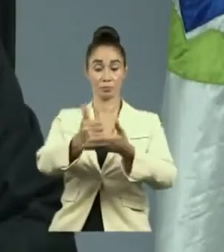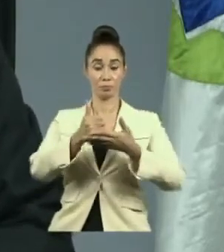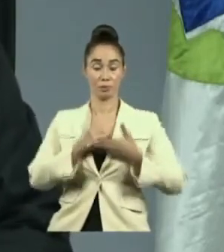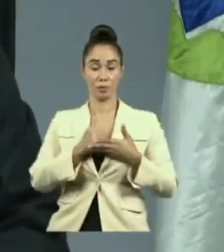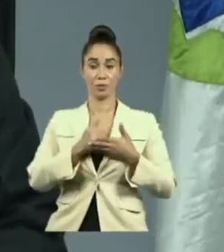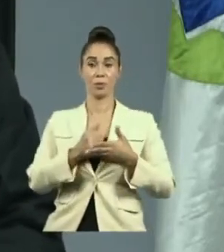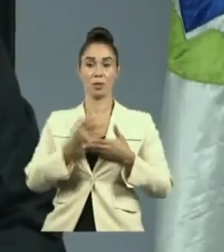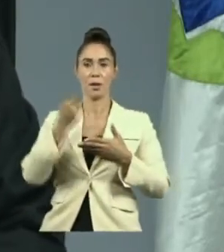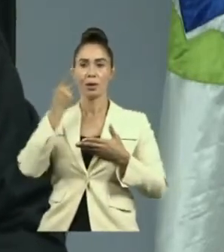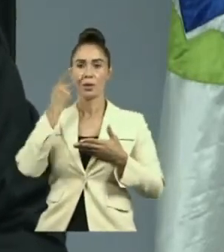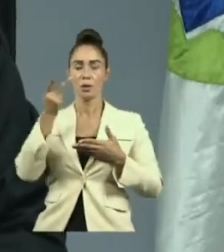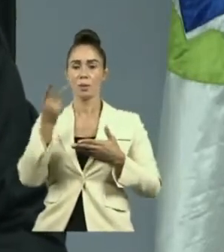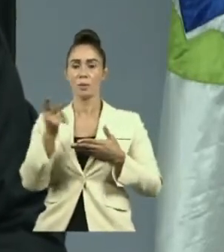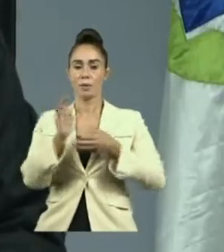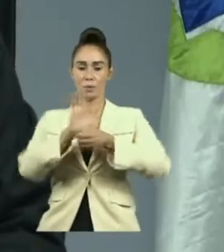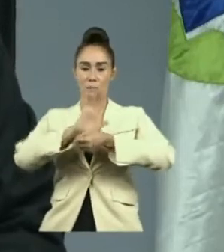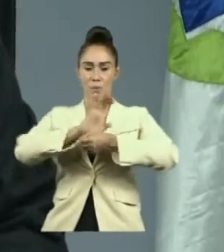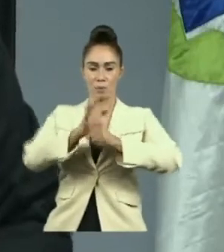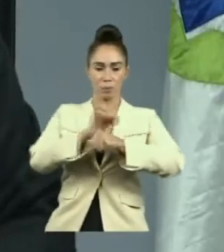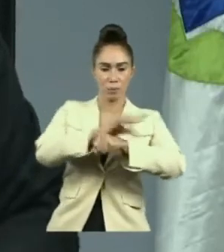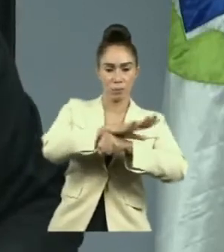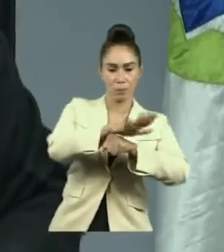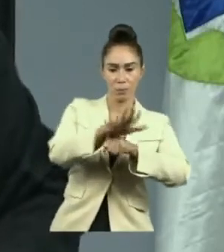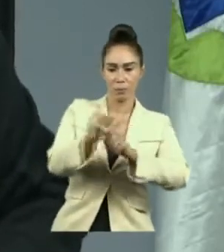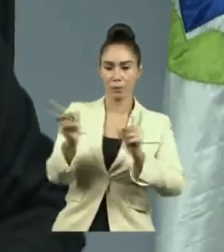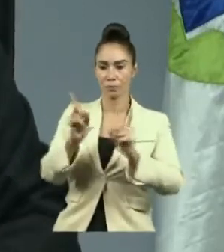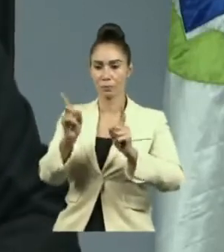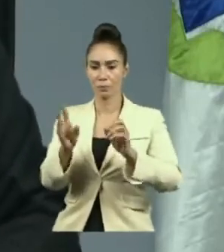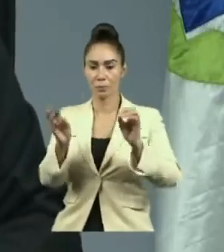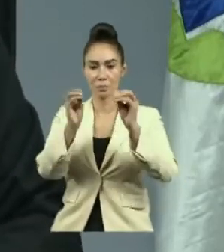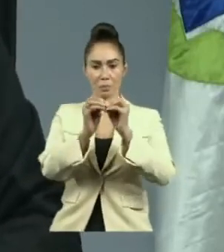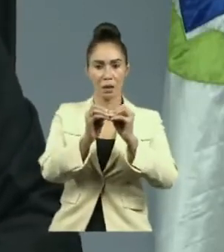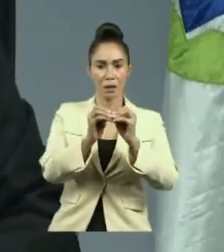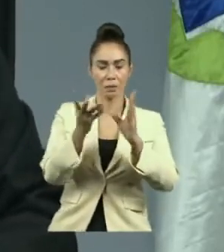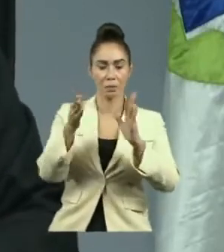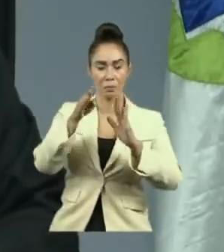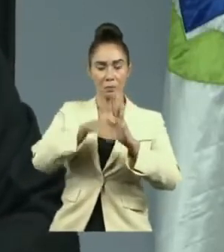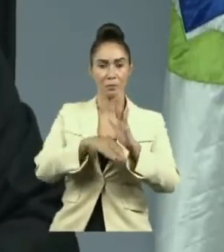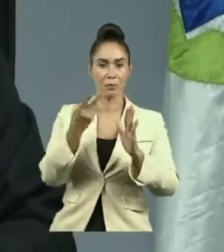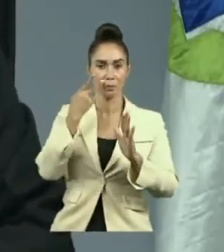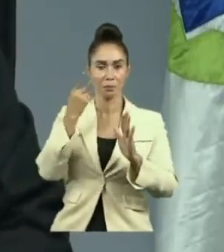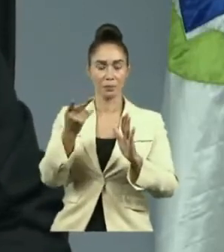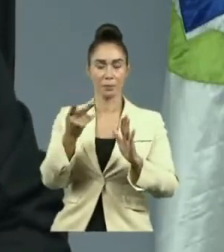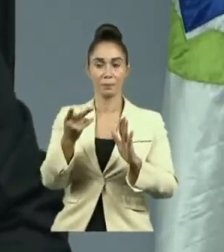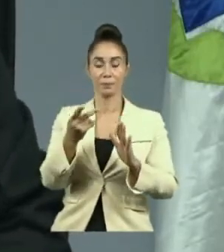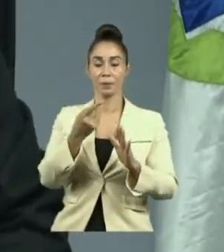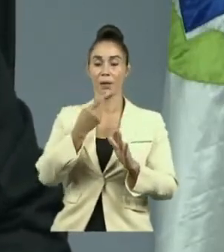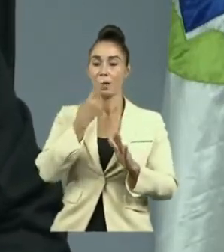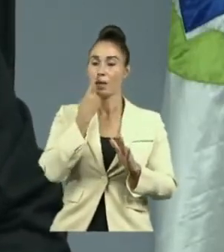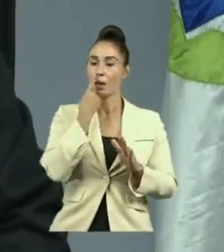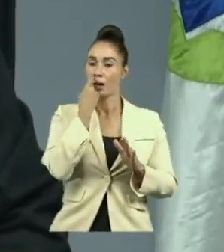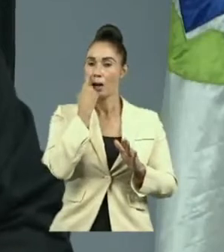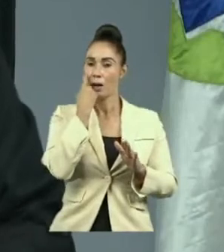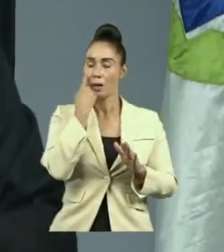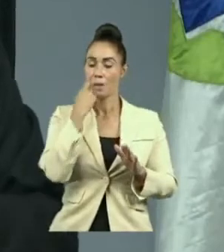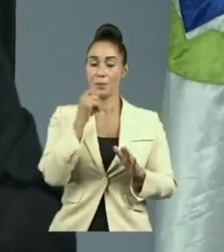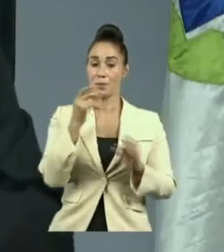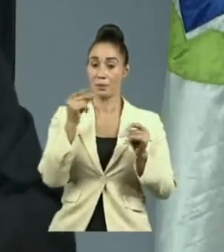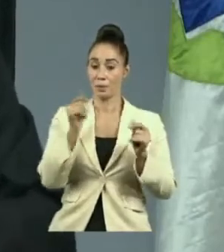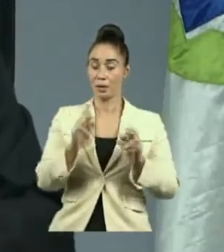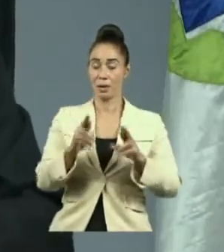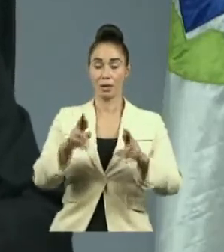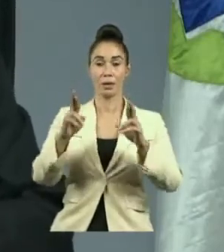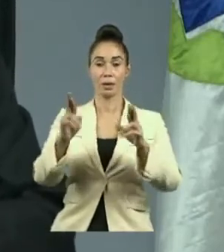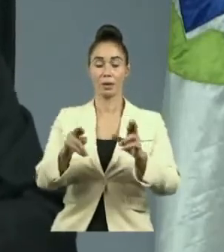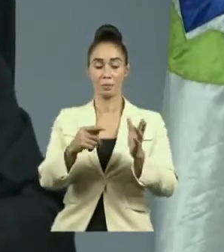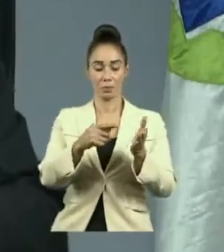el nivel de circulación viral que tenemos en el país como ustedes saben esas pruebas son de tipo inmunológica y